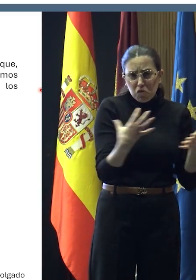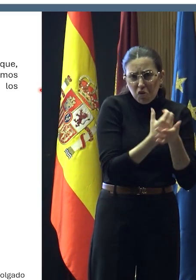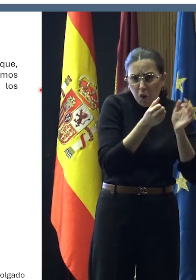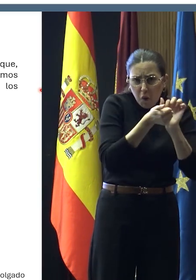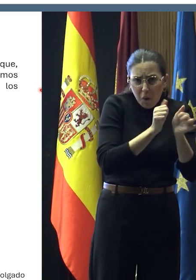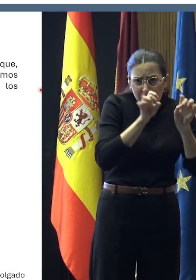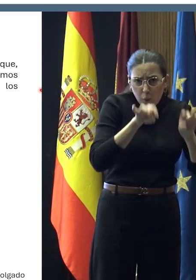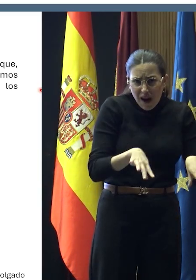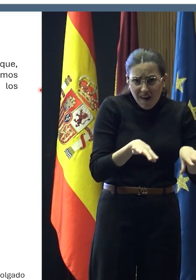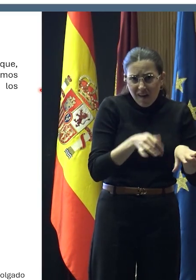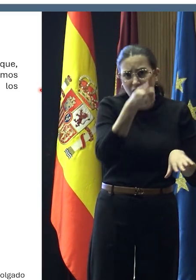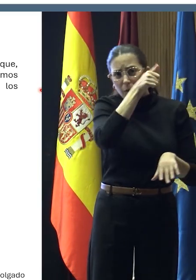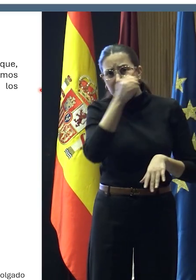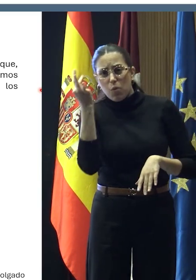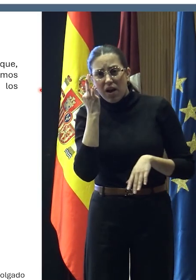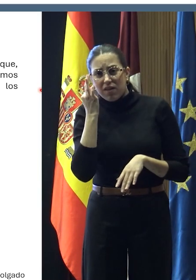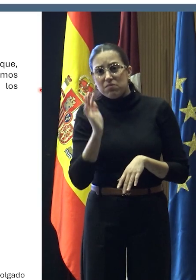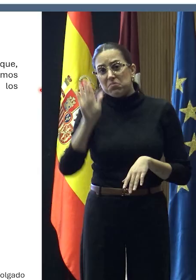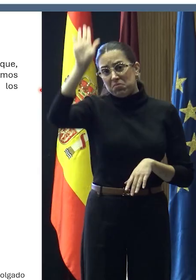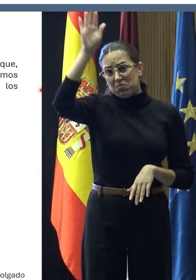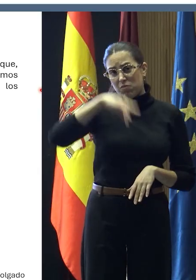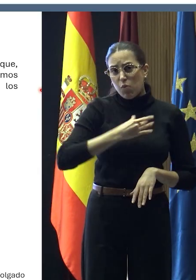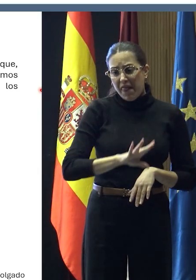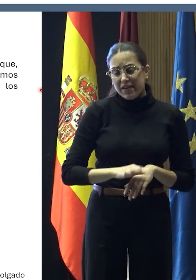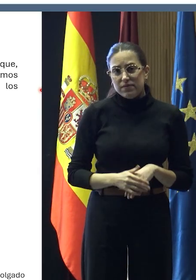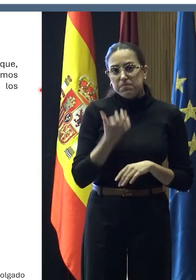en los órganos reproductores.